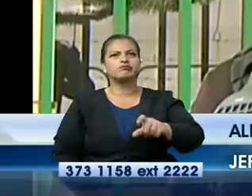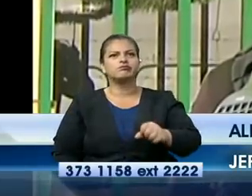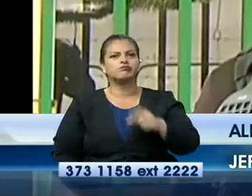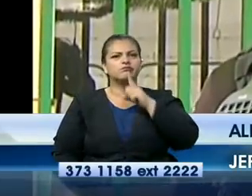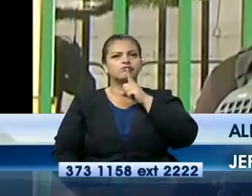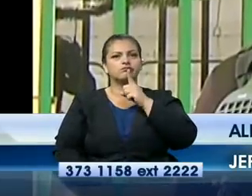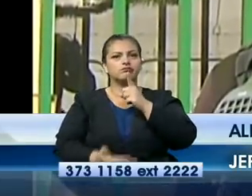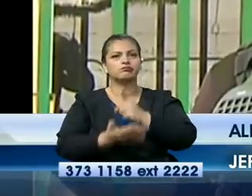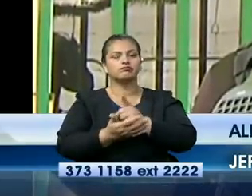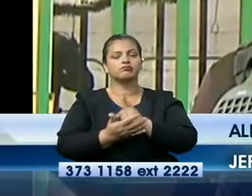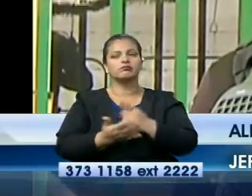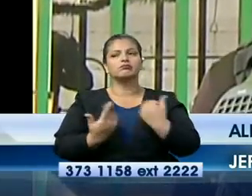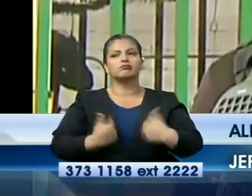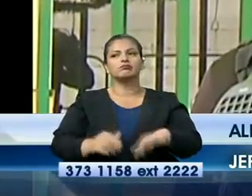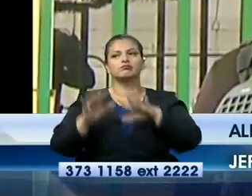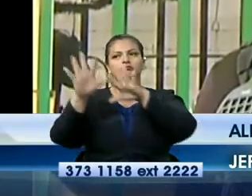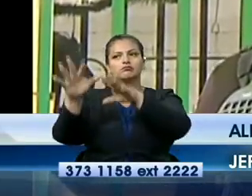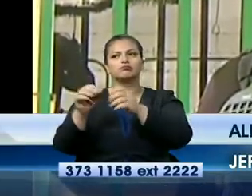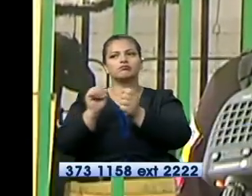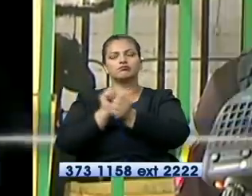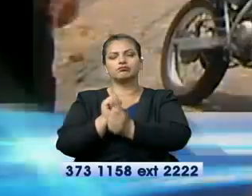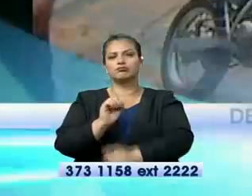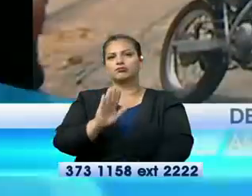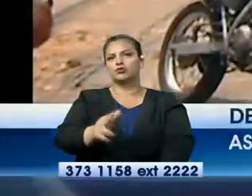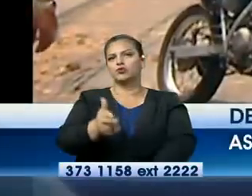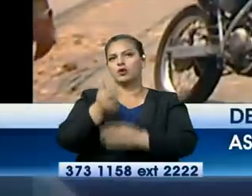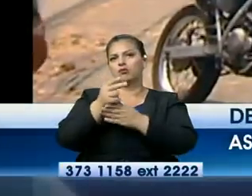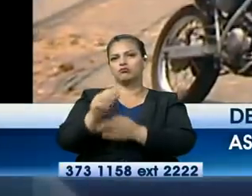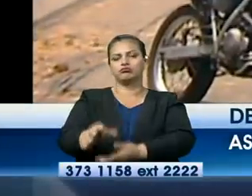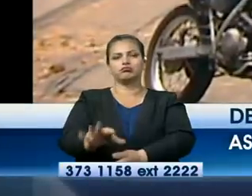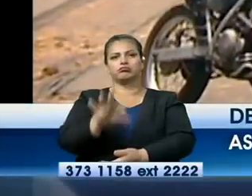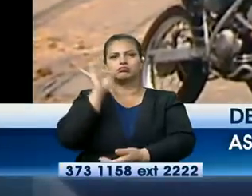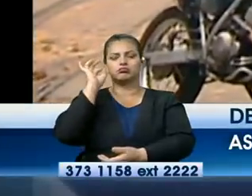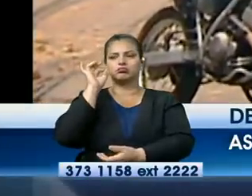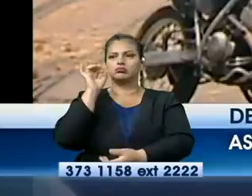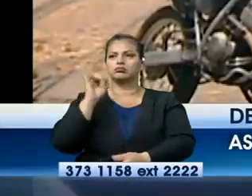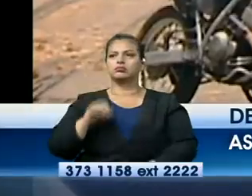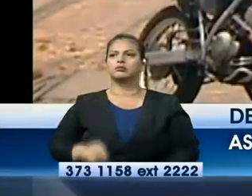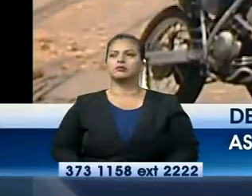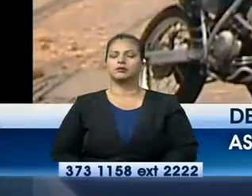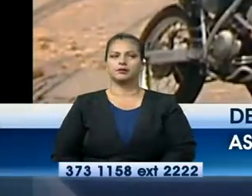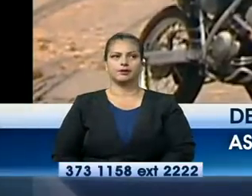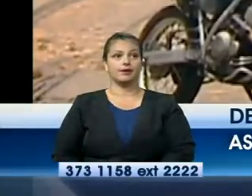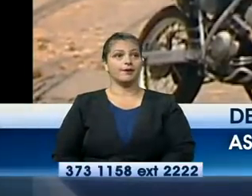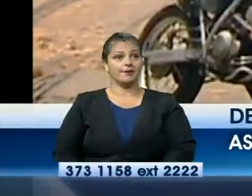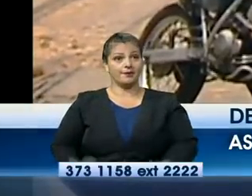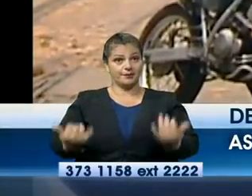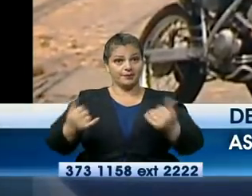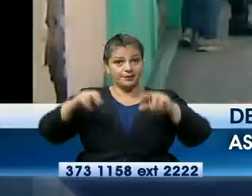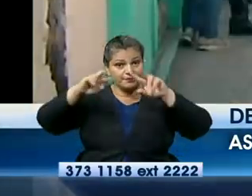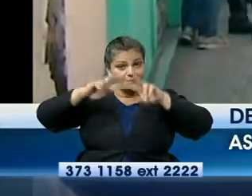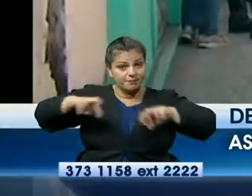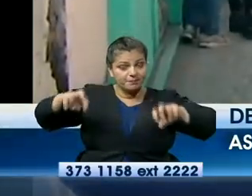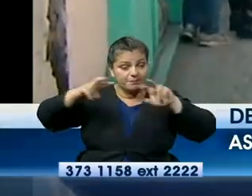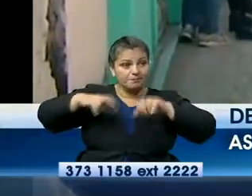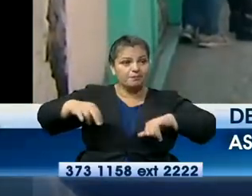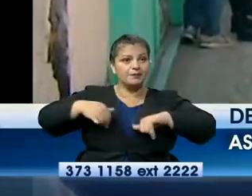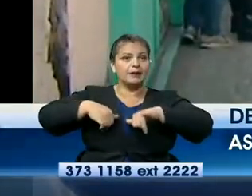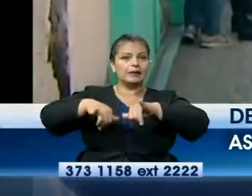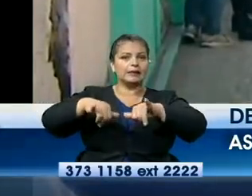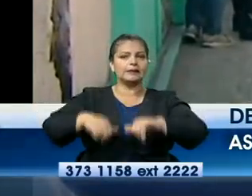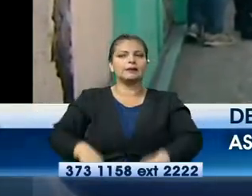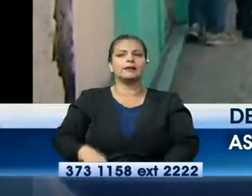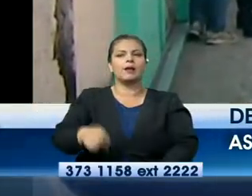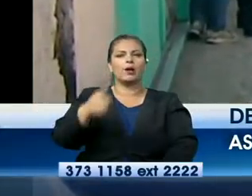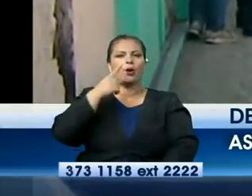repito recogimos a las personas con el arma de fuego le cogimos dicen que seguirán realizando investigación por si acaso este sospechoso